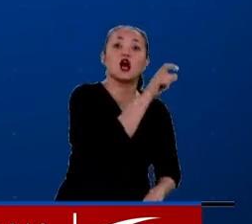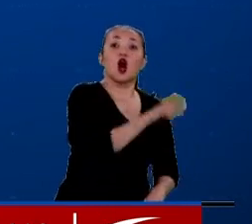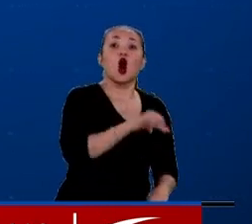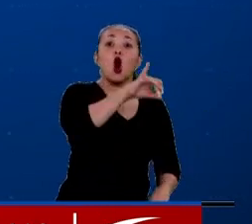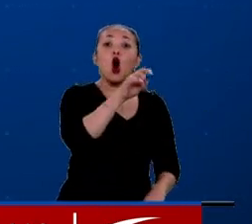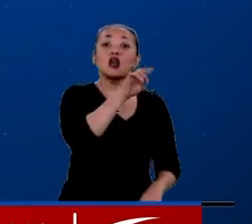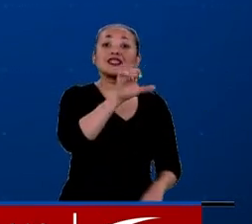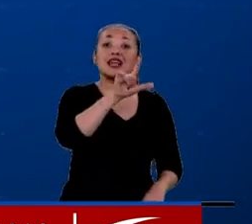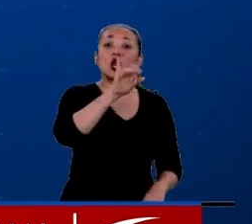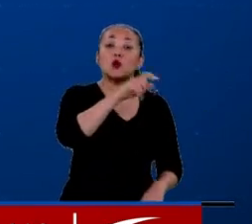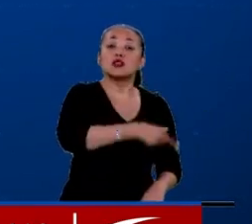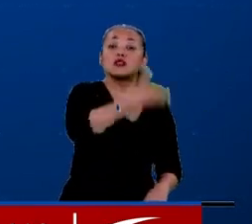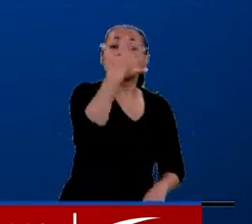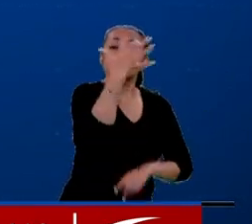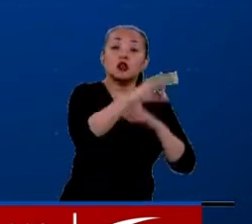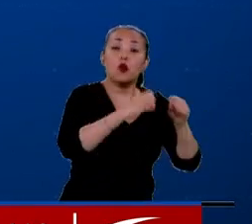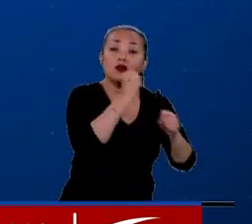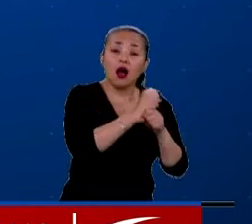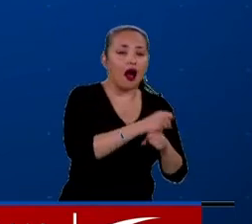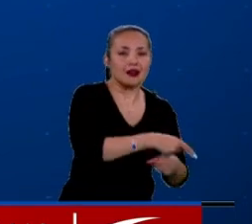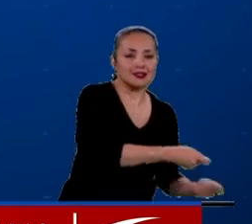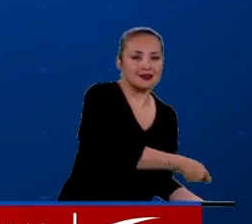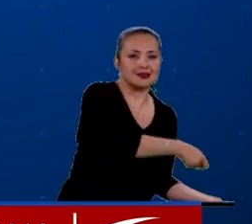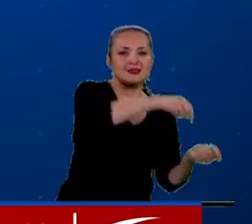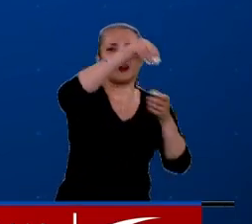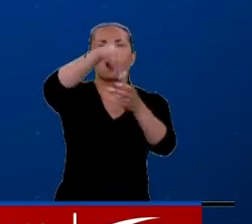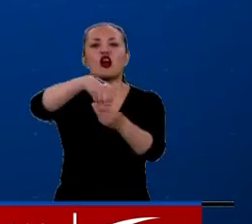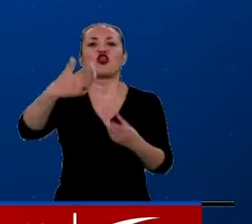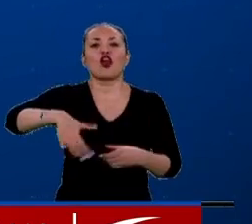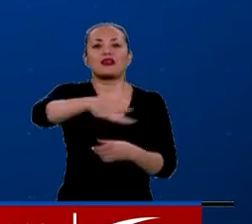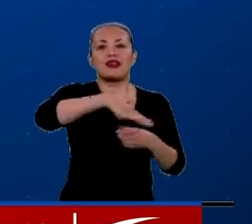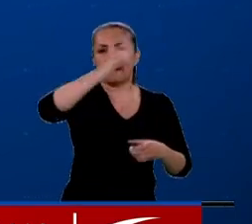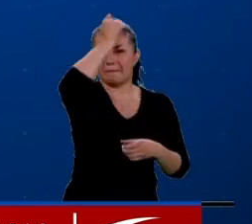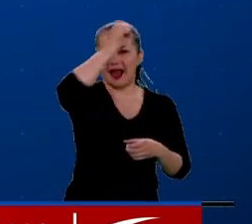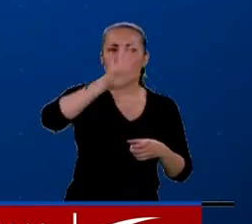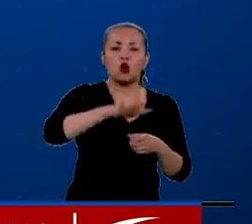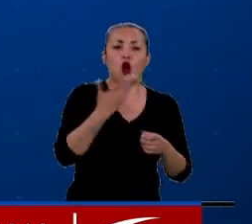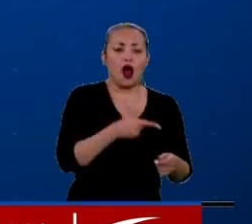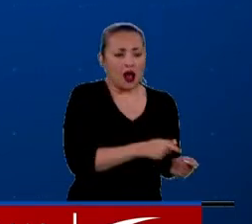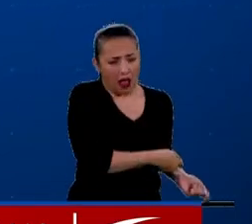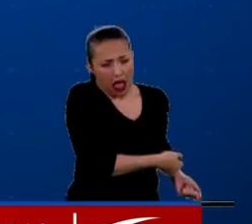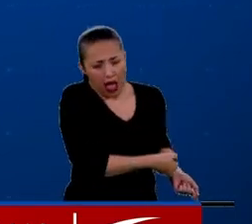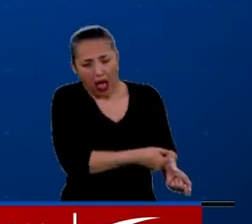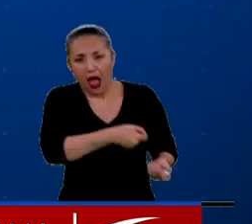50 años, tuvieron que llevarlo hasta la cabecera municipal, un recorrido de 12 kilómetros.